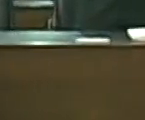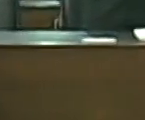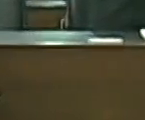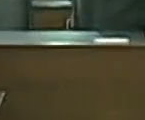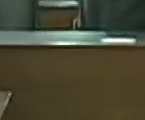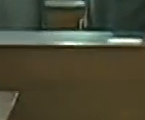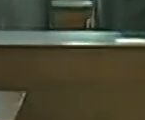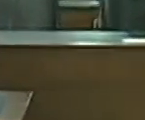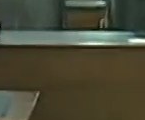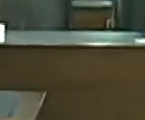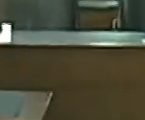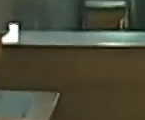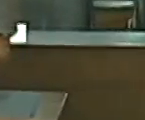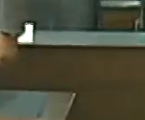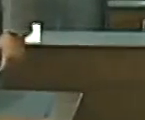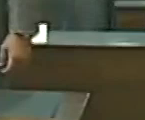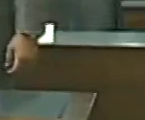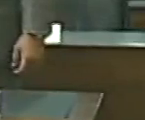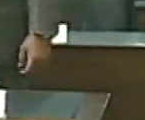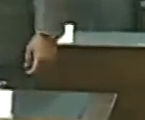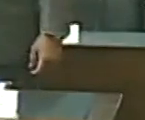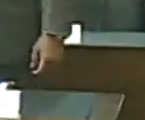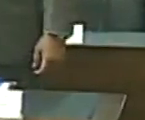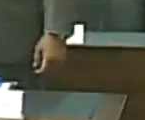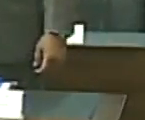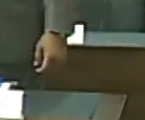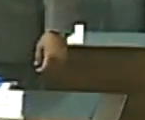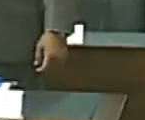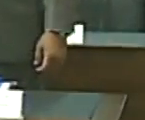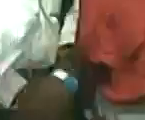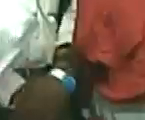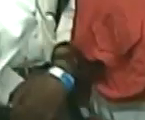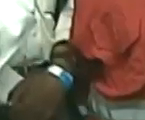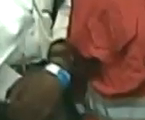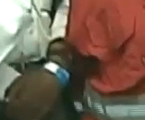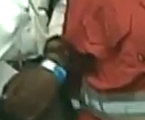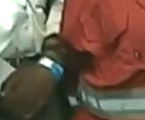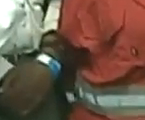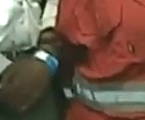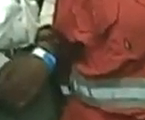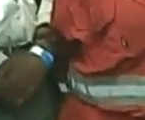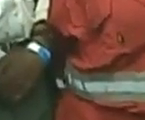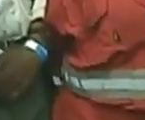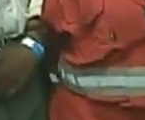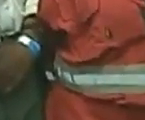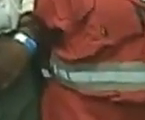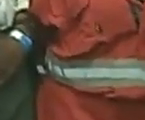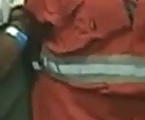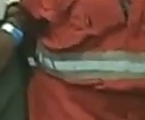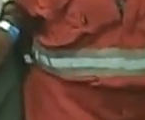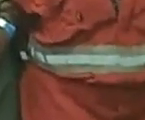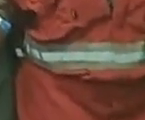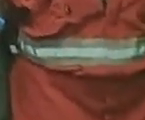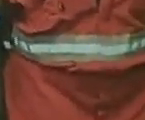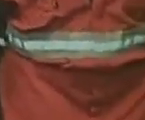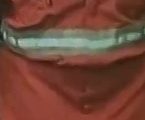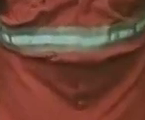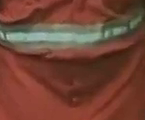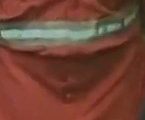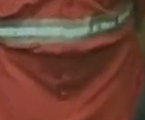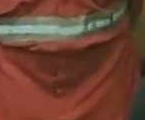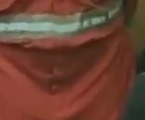bravo pueblo que el yugo lanzó. La ley respetando,